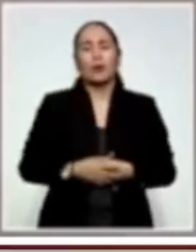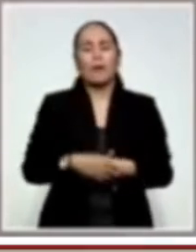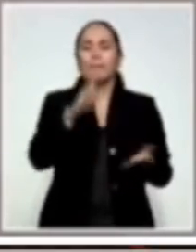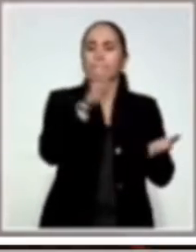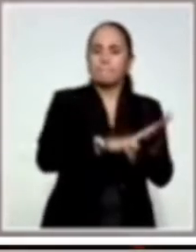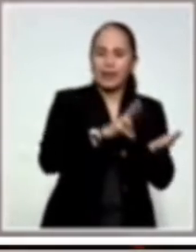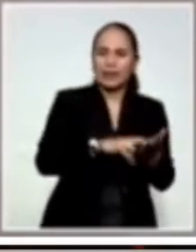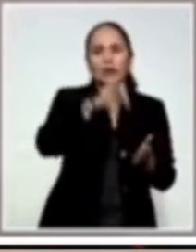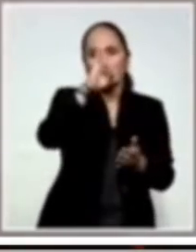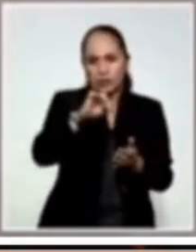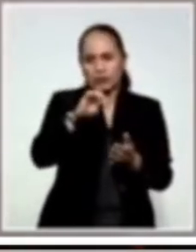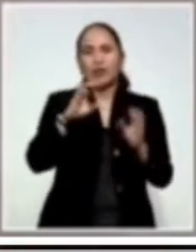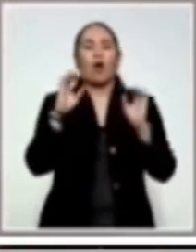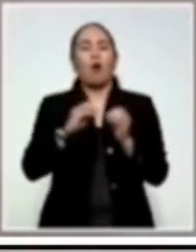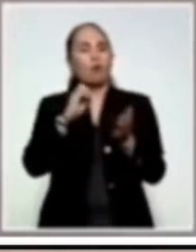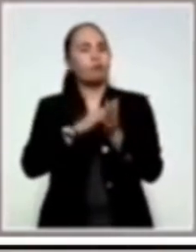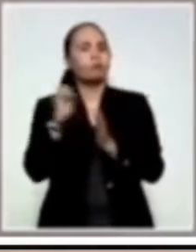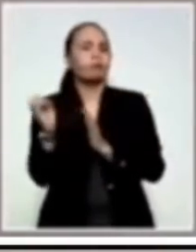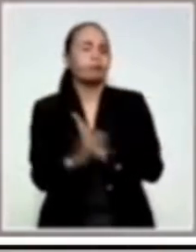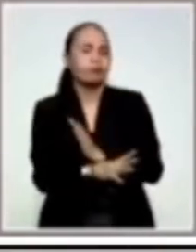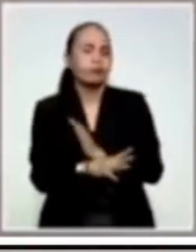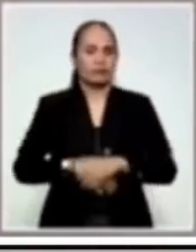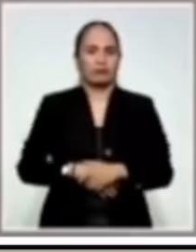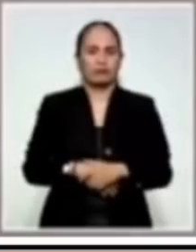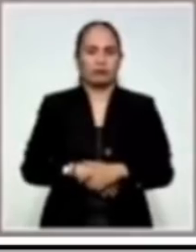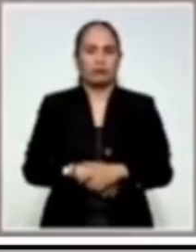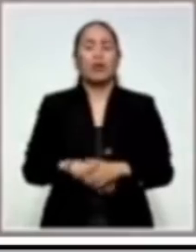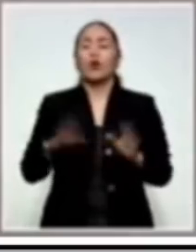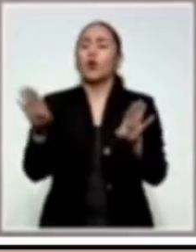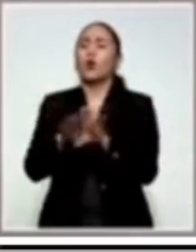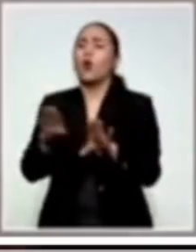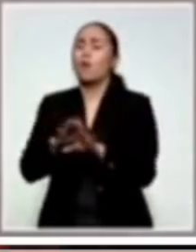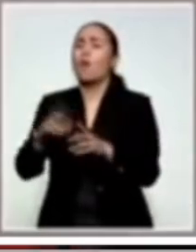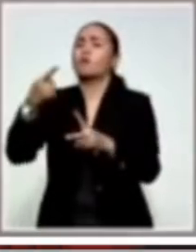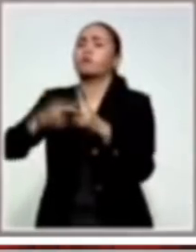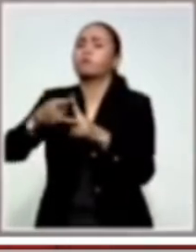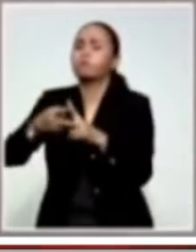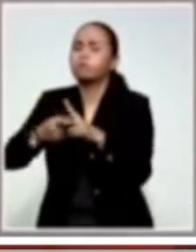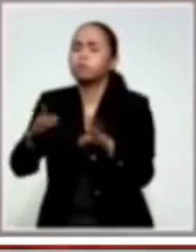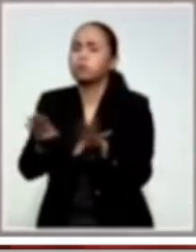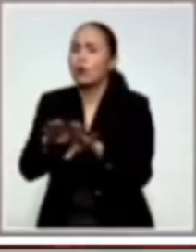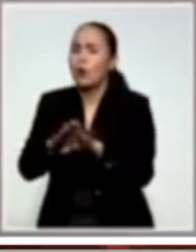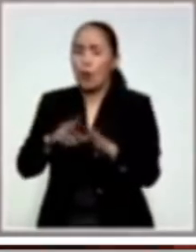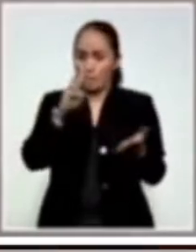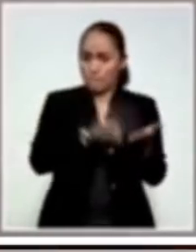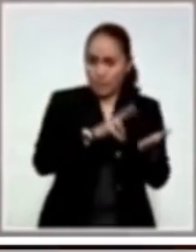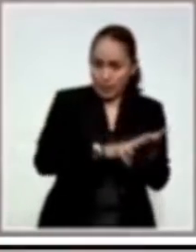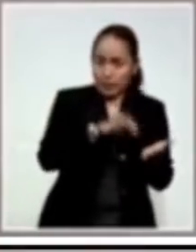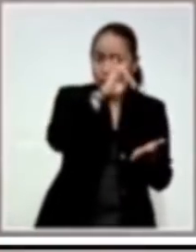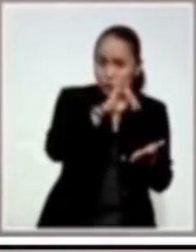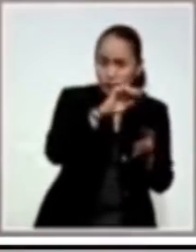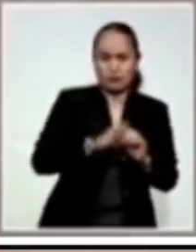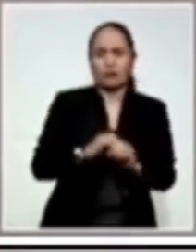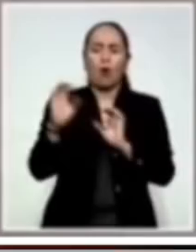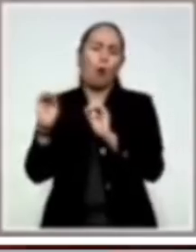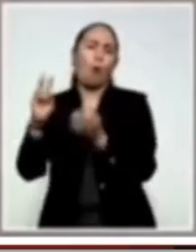invalidez o que se desestime. Están cómo computo su voto, señores ministros. ¿Por la validez o por